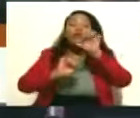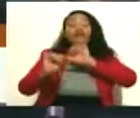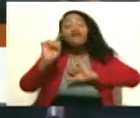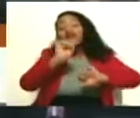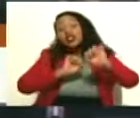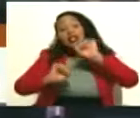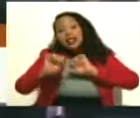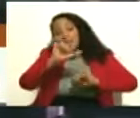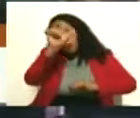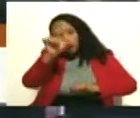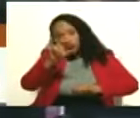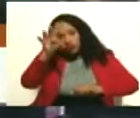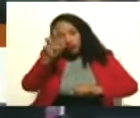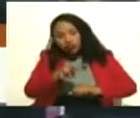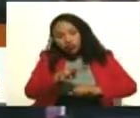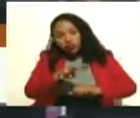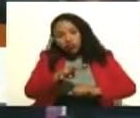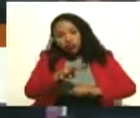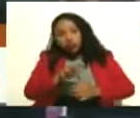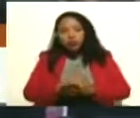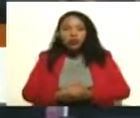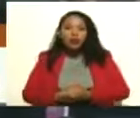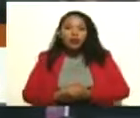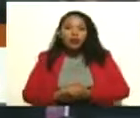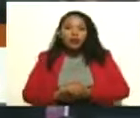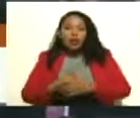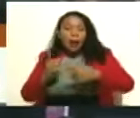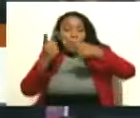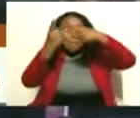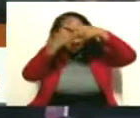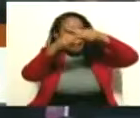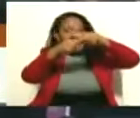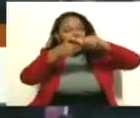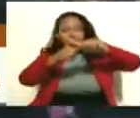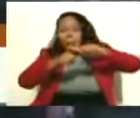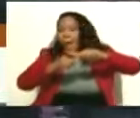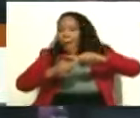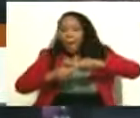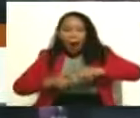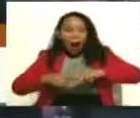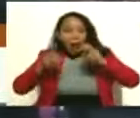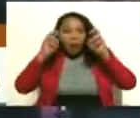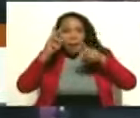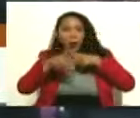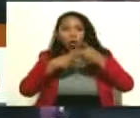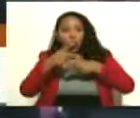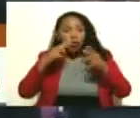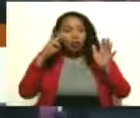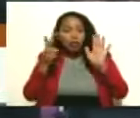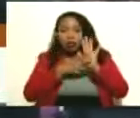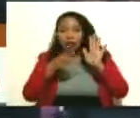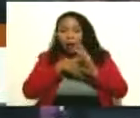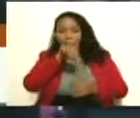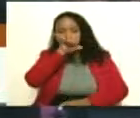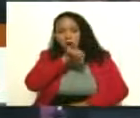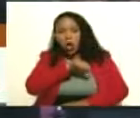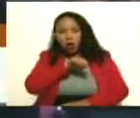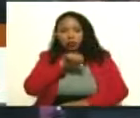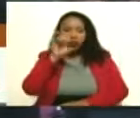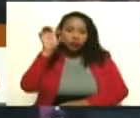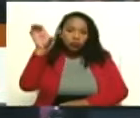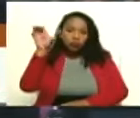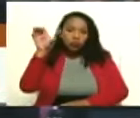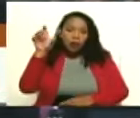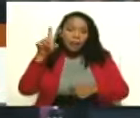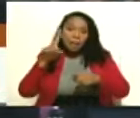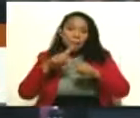nuestra Guayana Esequiba. Y la suma de todos los factores políticos que en verdad aman a la patria. Ver